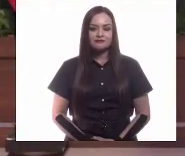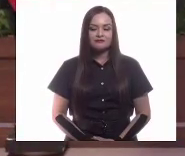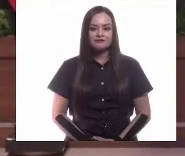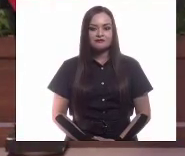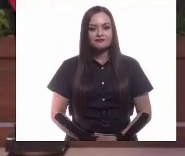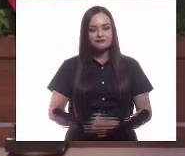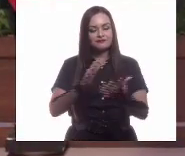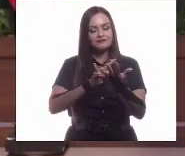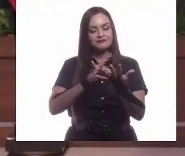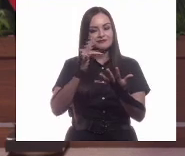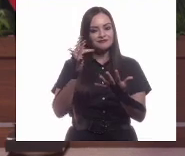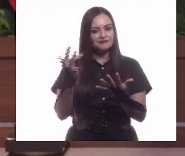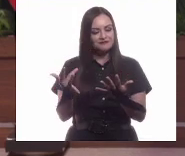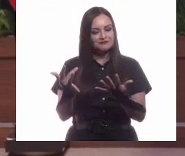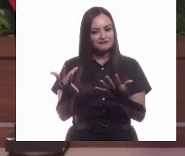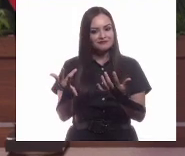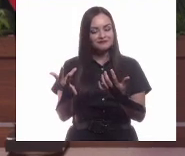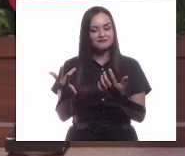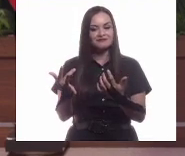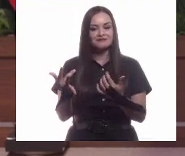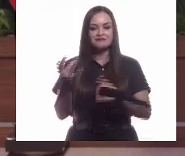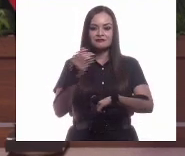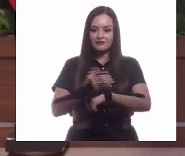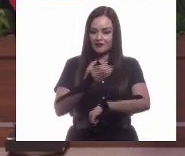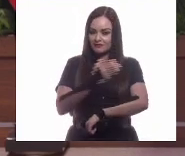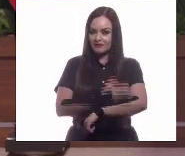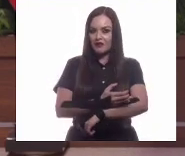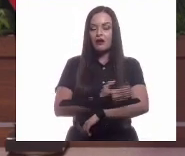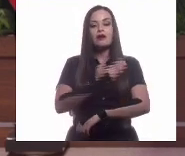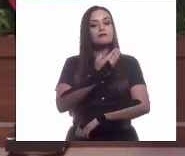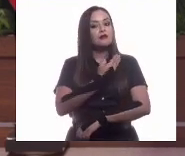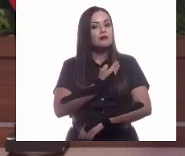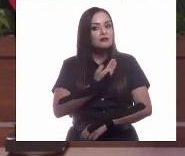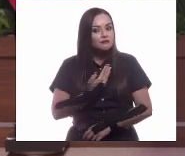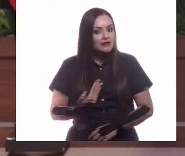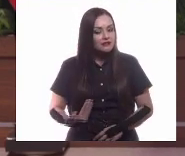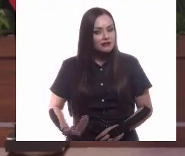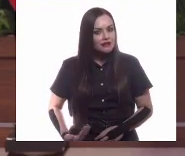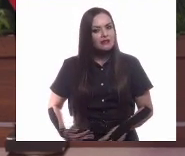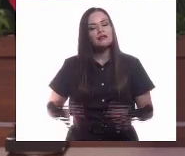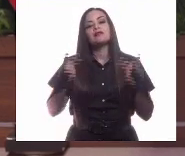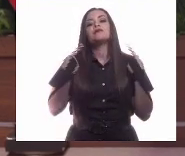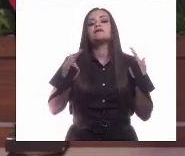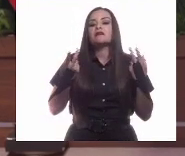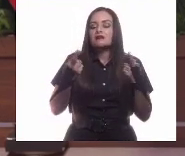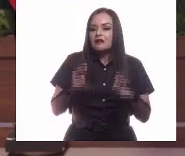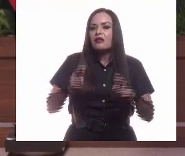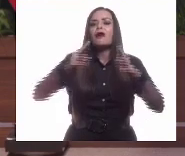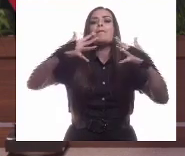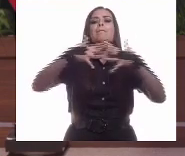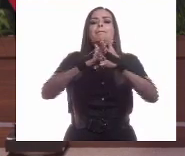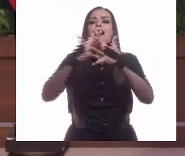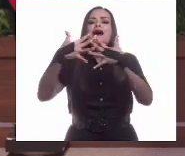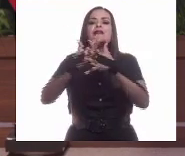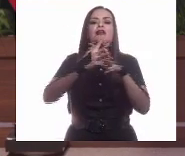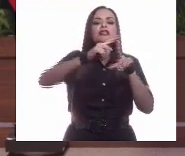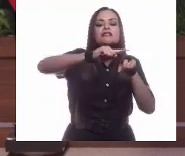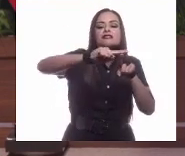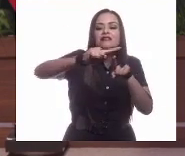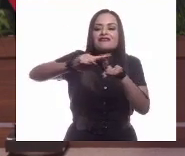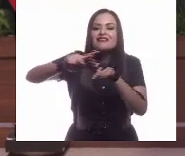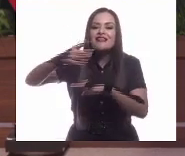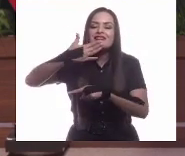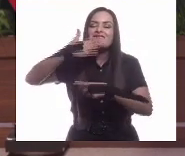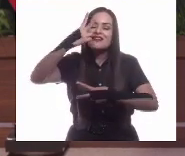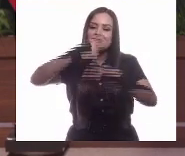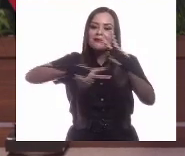También agradezco la presencia de los presidentes y representantes de los diversos partidos políticos en la entidad.